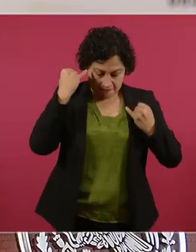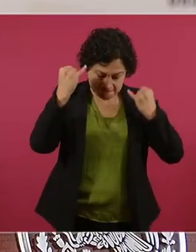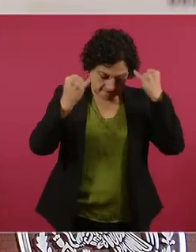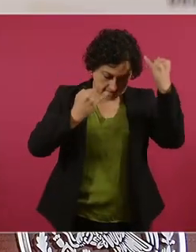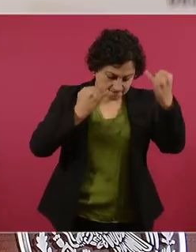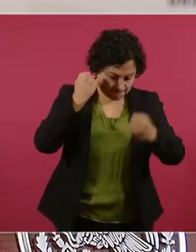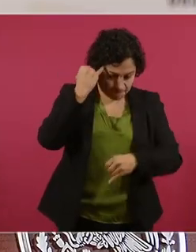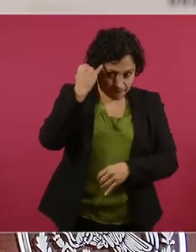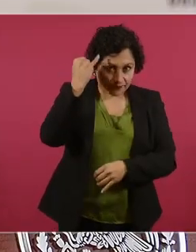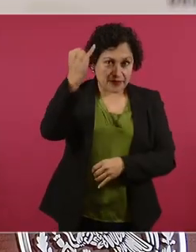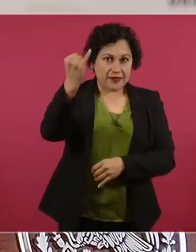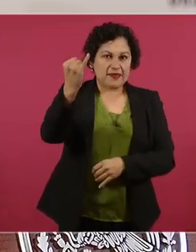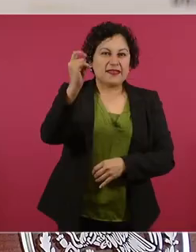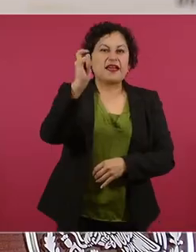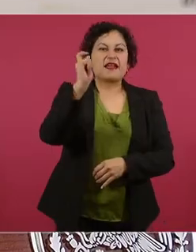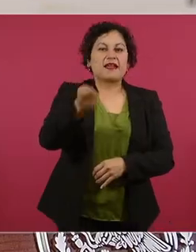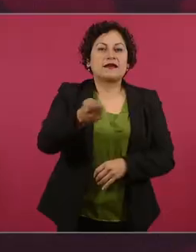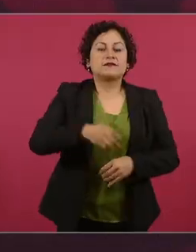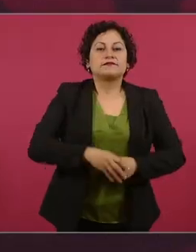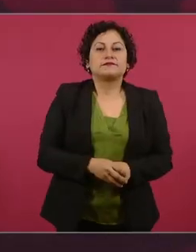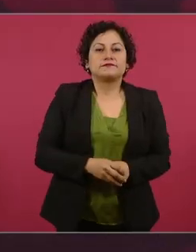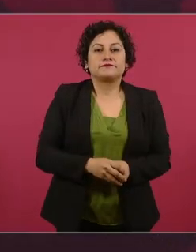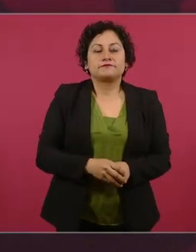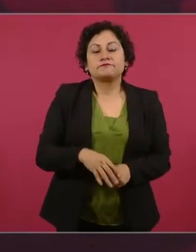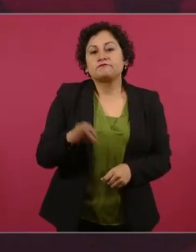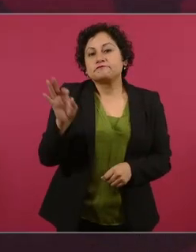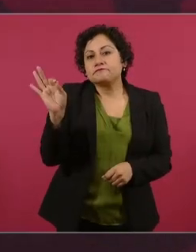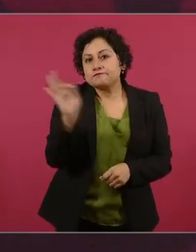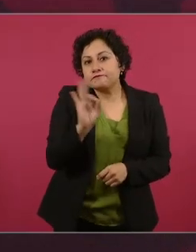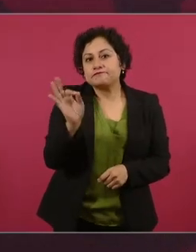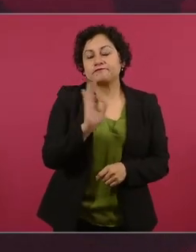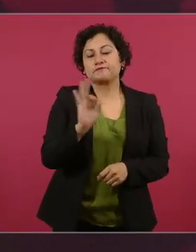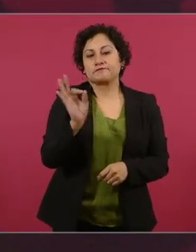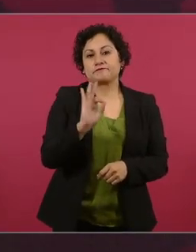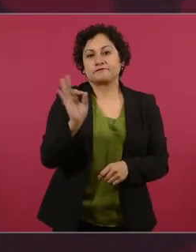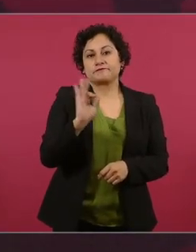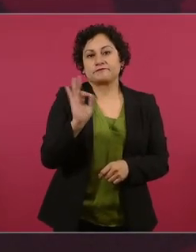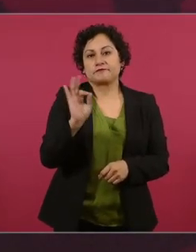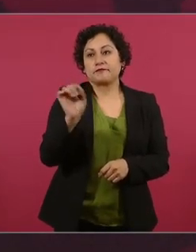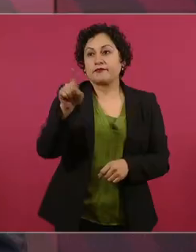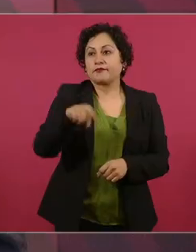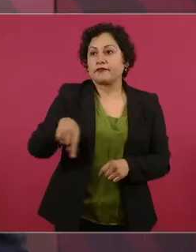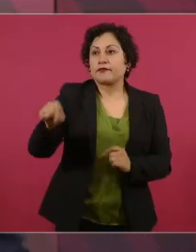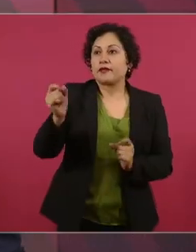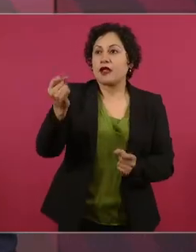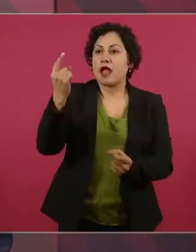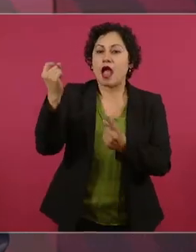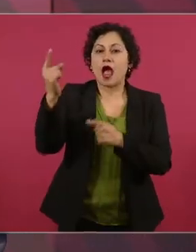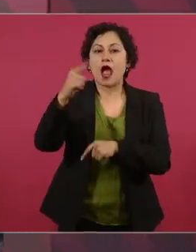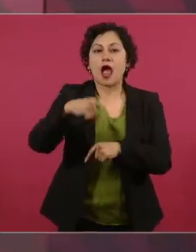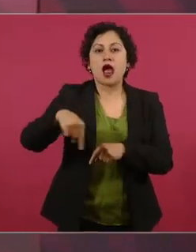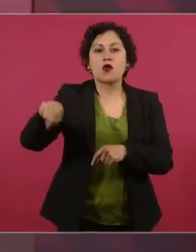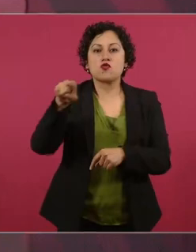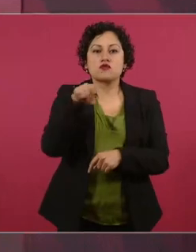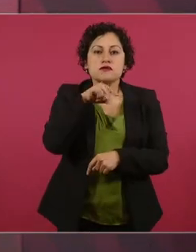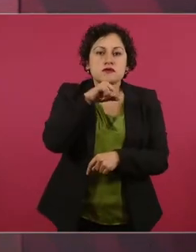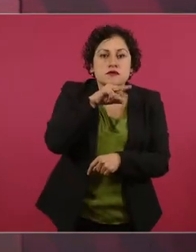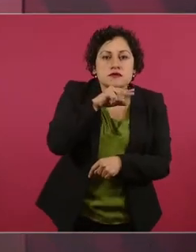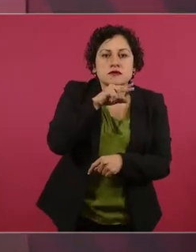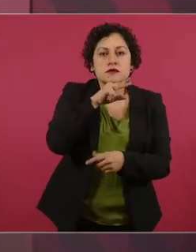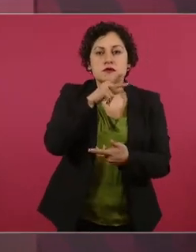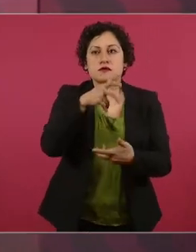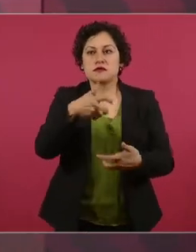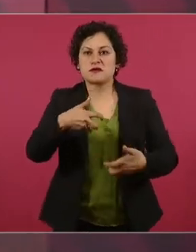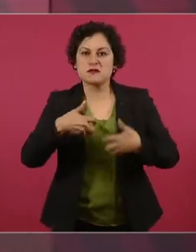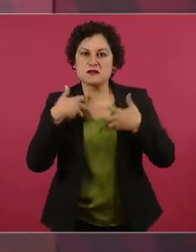De que les molestó mucho, les preocupó algo que yo